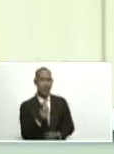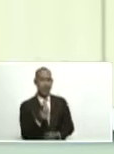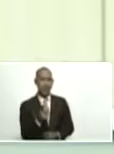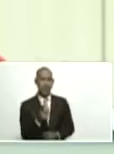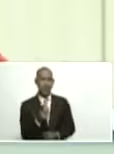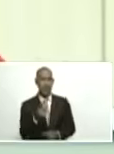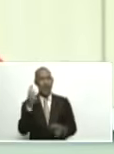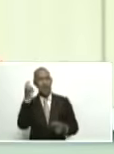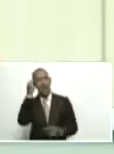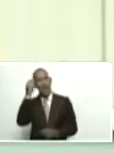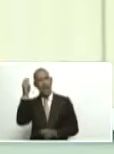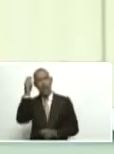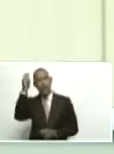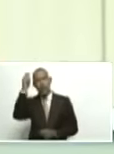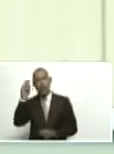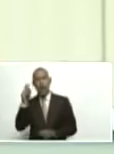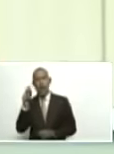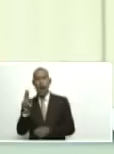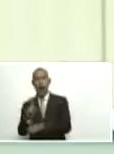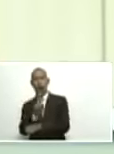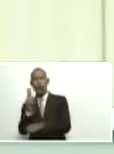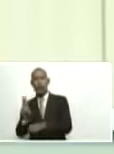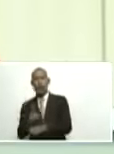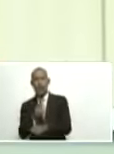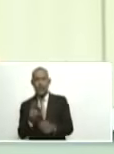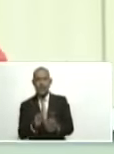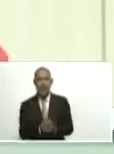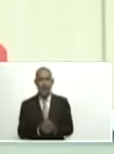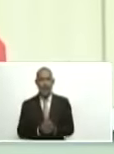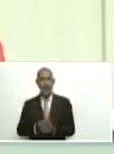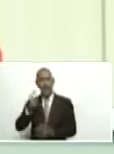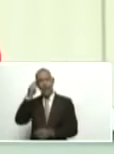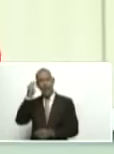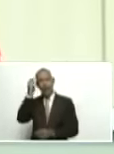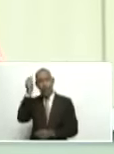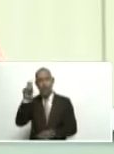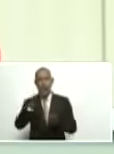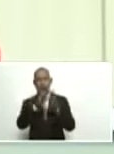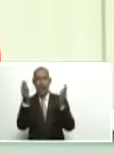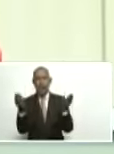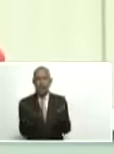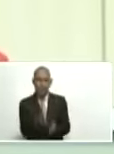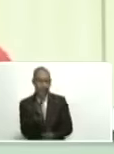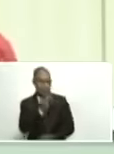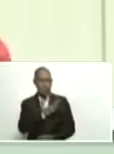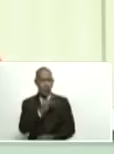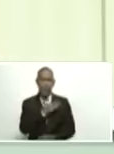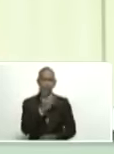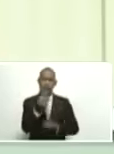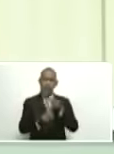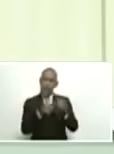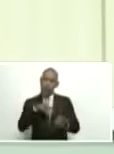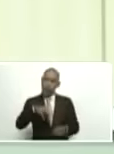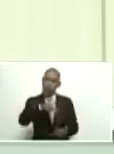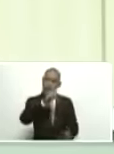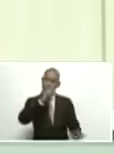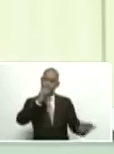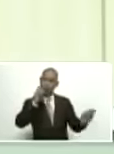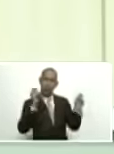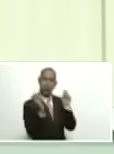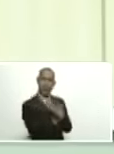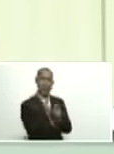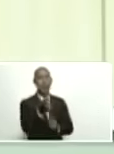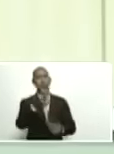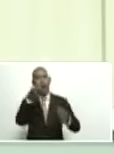la teoría universal, a la teoría mundial del socialismo como corrientes de cambio para